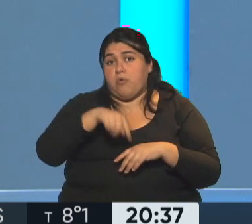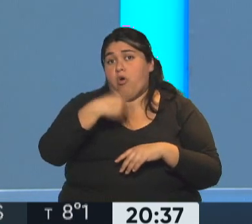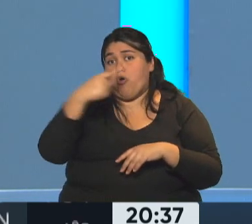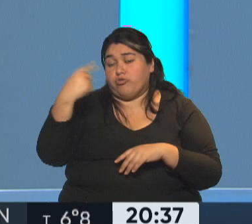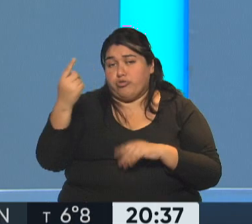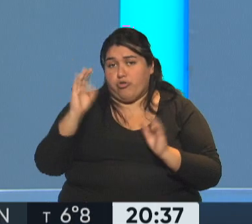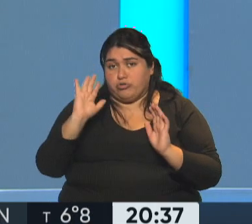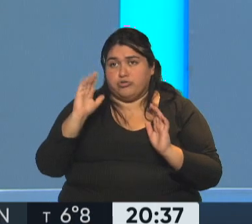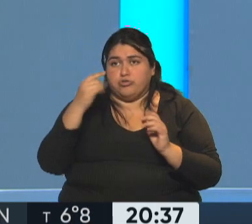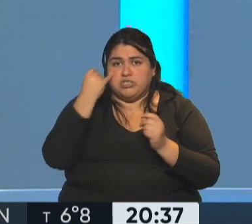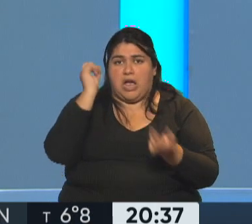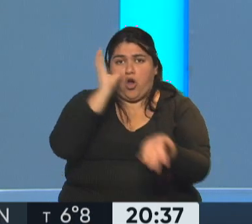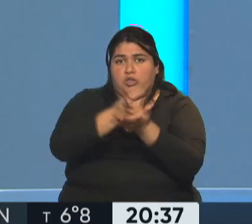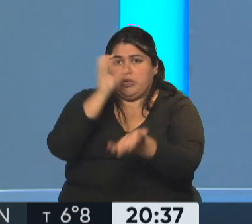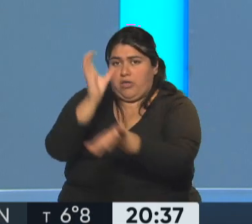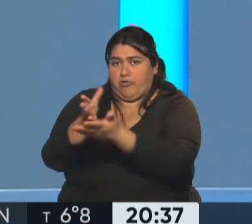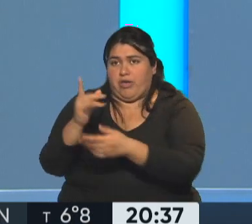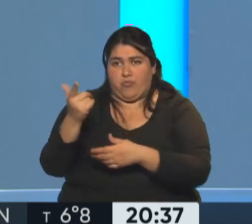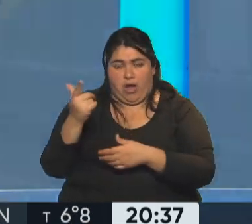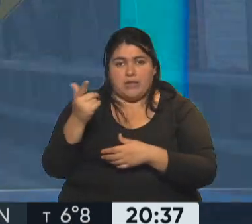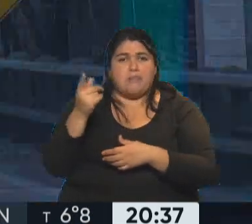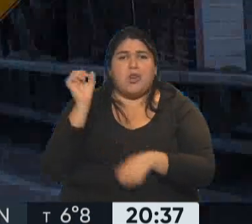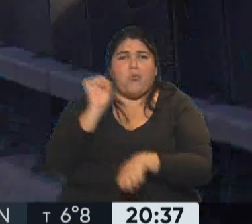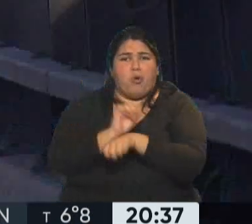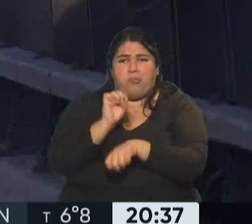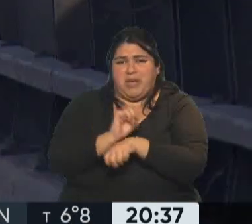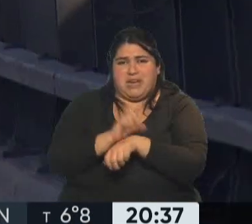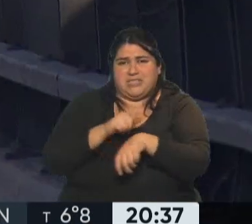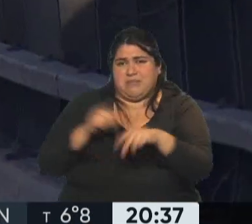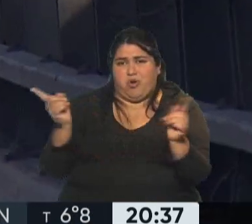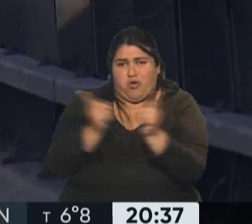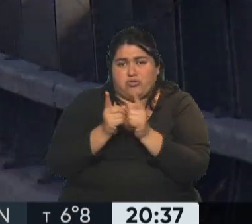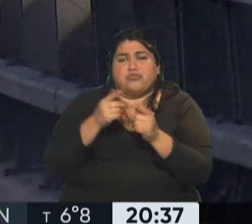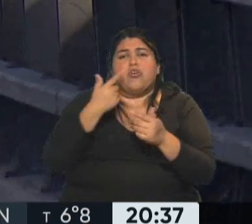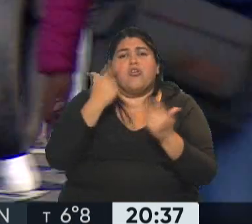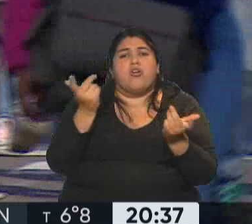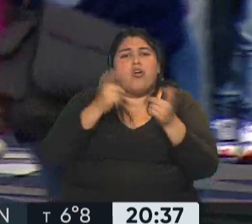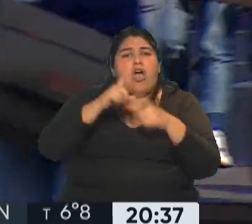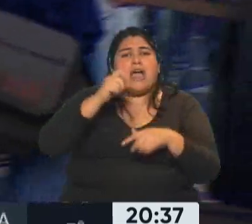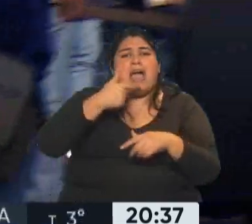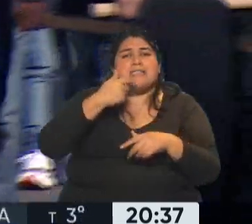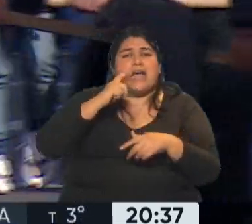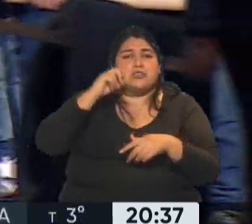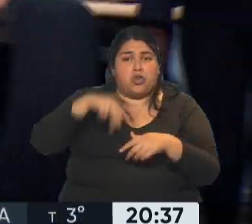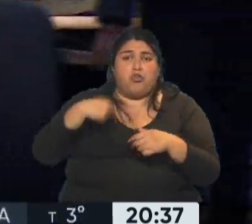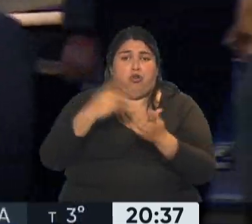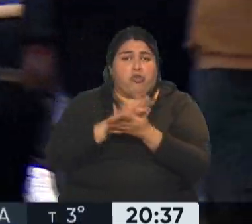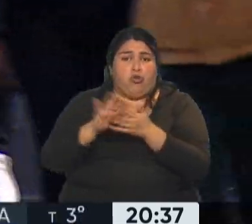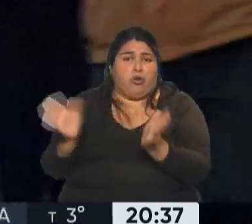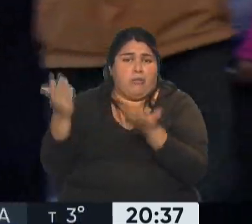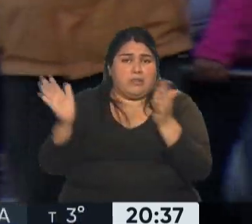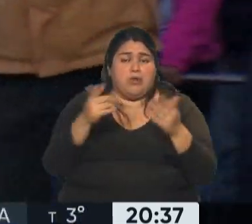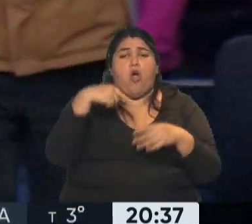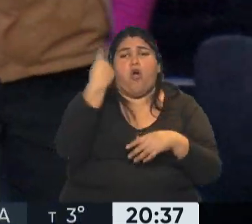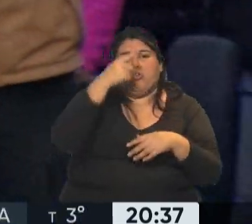otros condenados, pero por penas muy menores, incluso algunos en casación fueron absueltos, ¿no? Y otros policías de rango